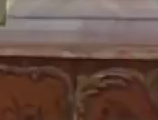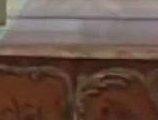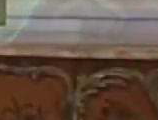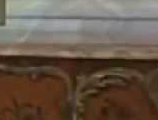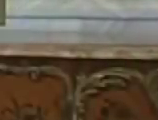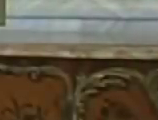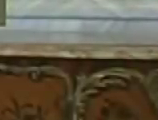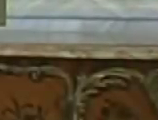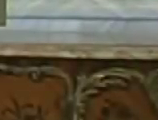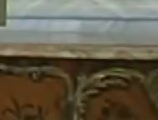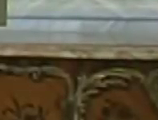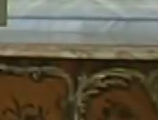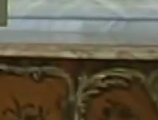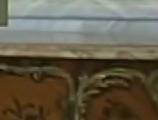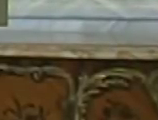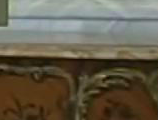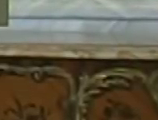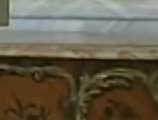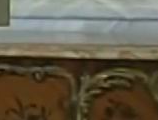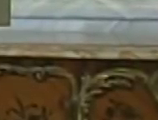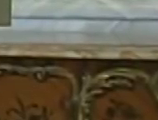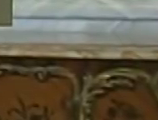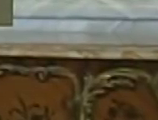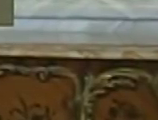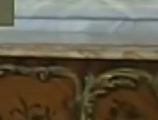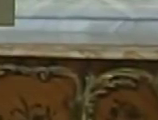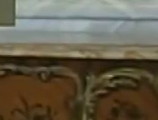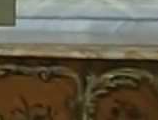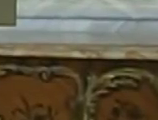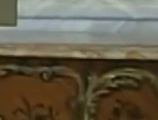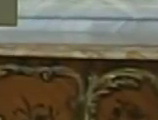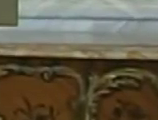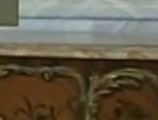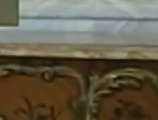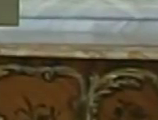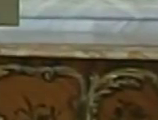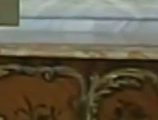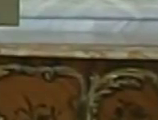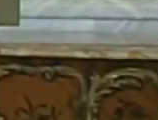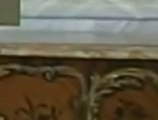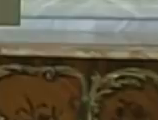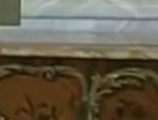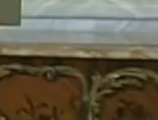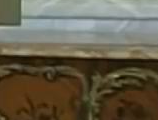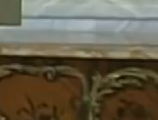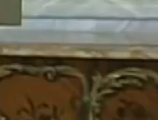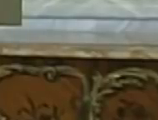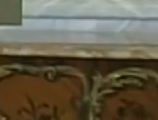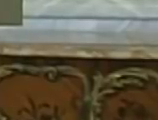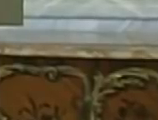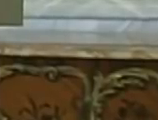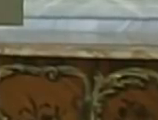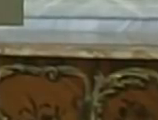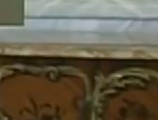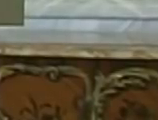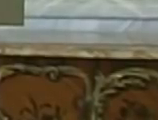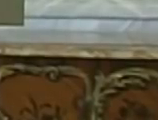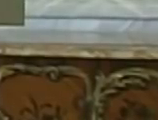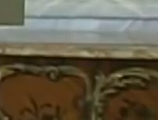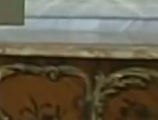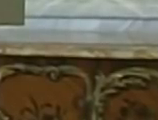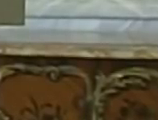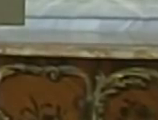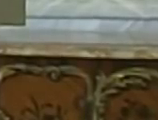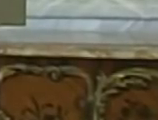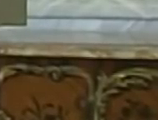República de Turquía, hacia Venezuela por primera vez a nivel del jefe de Estado. Para mí es una satisfacción y quiero demostrar y expresar